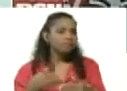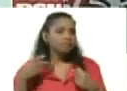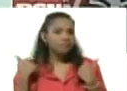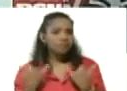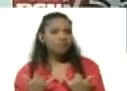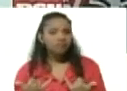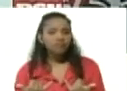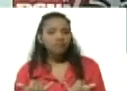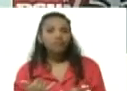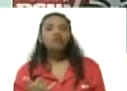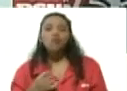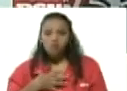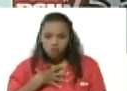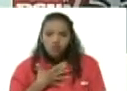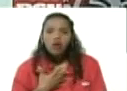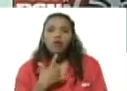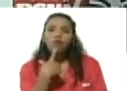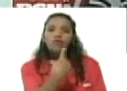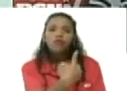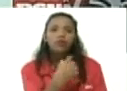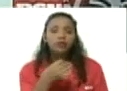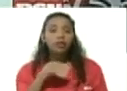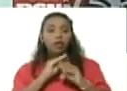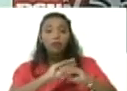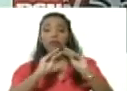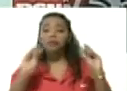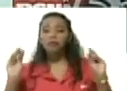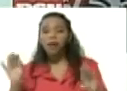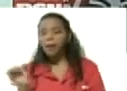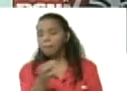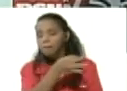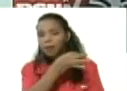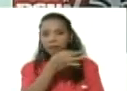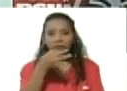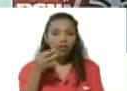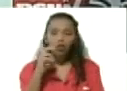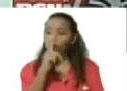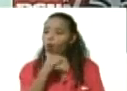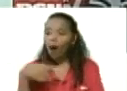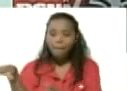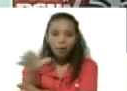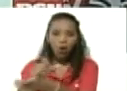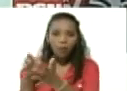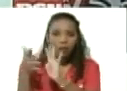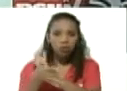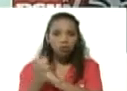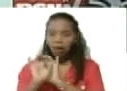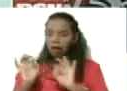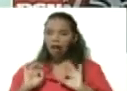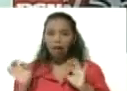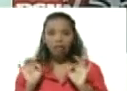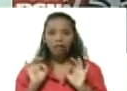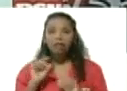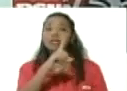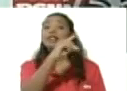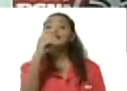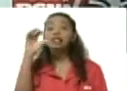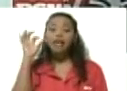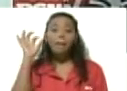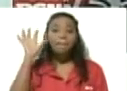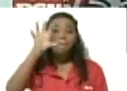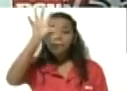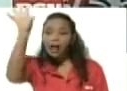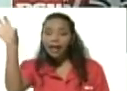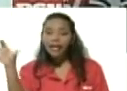Hasta ahora podemos decir, las convocatorias han salido sin ningún tipo de problema. Casi 100 países